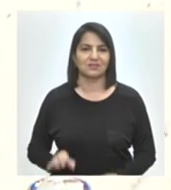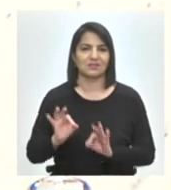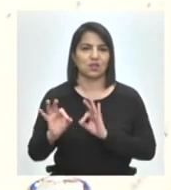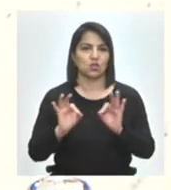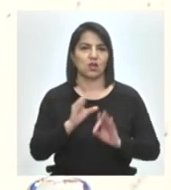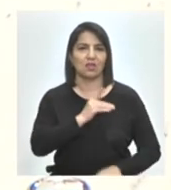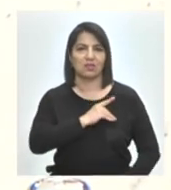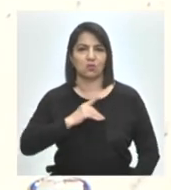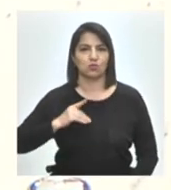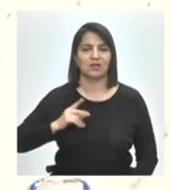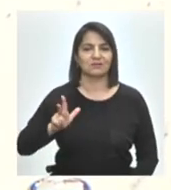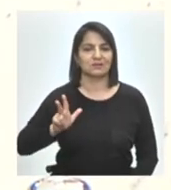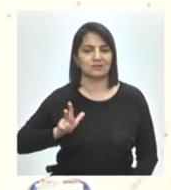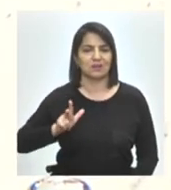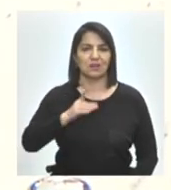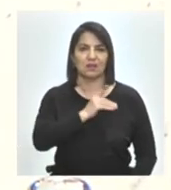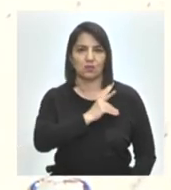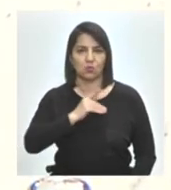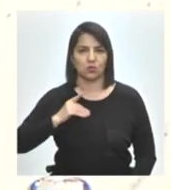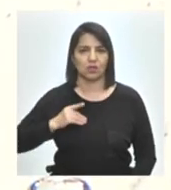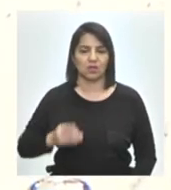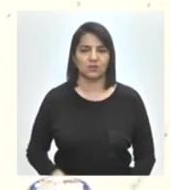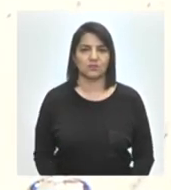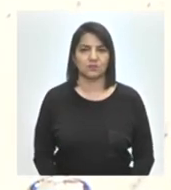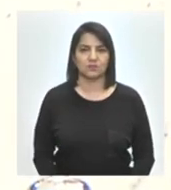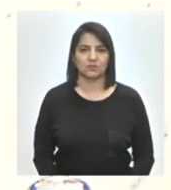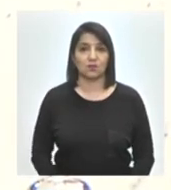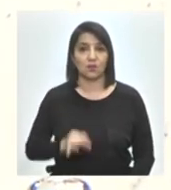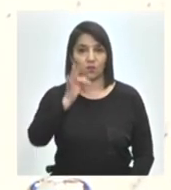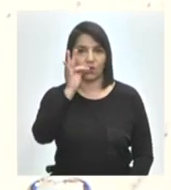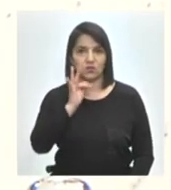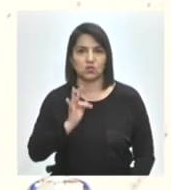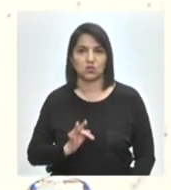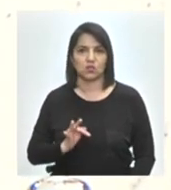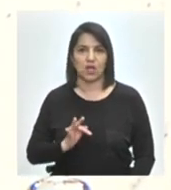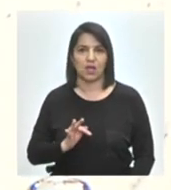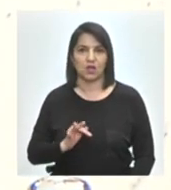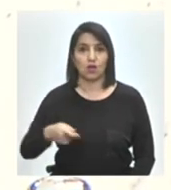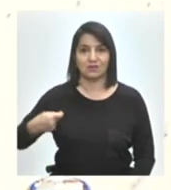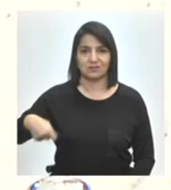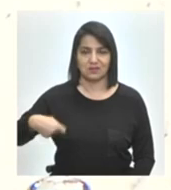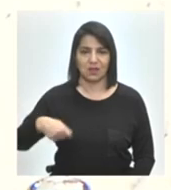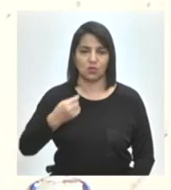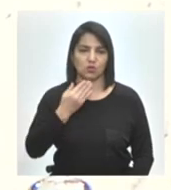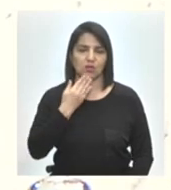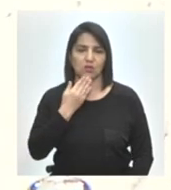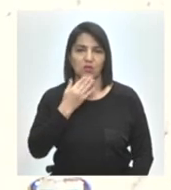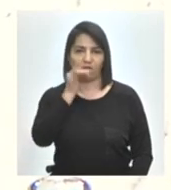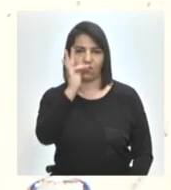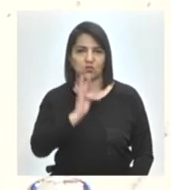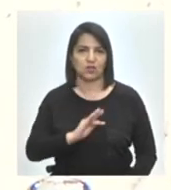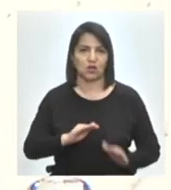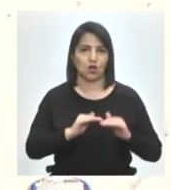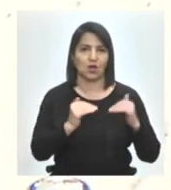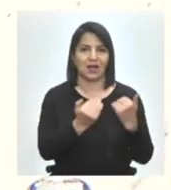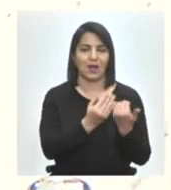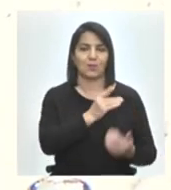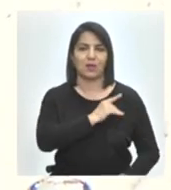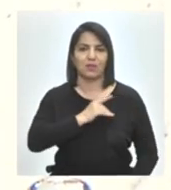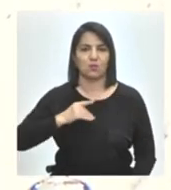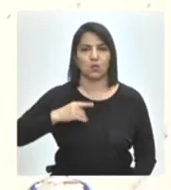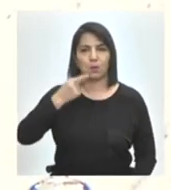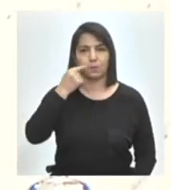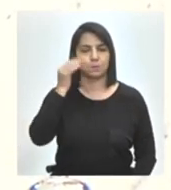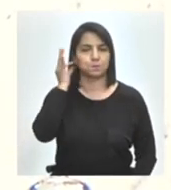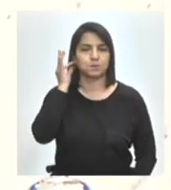y señores diputados y funcionarios, tanto del Senado como de la Cámara de Diputados y Diputadas,